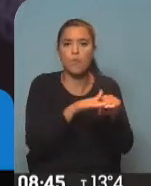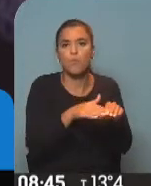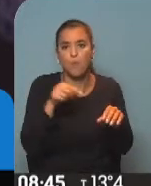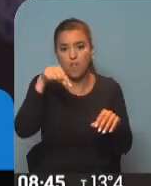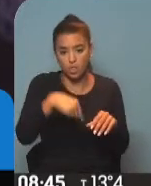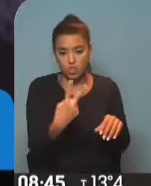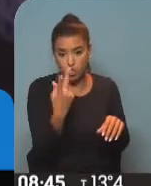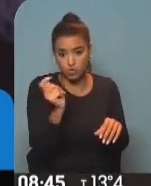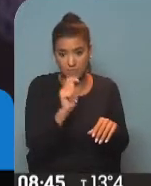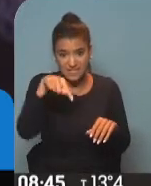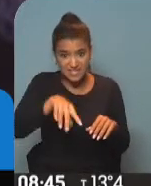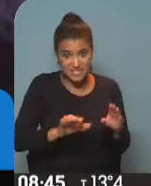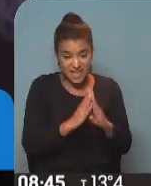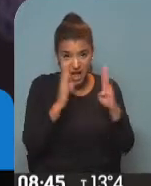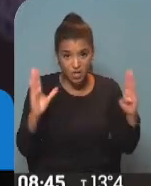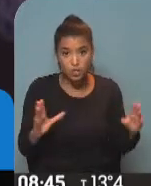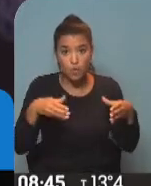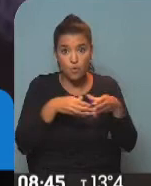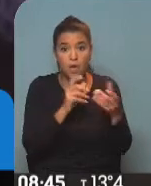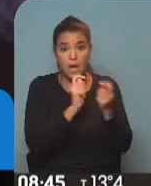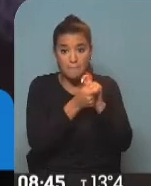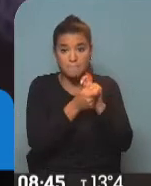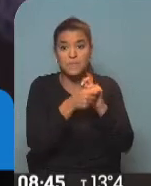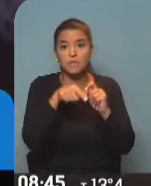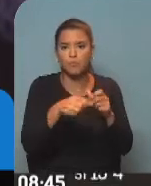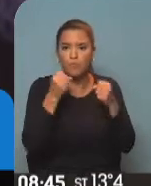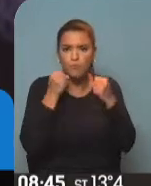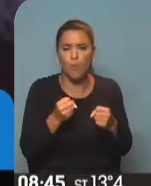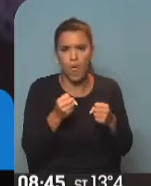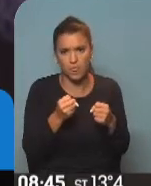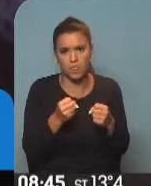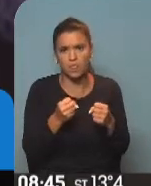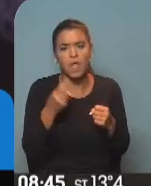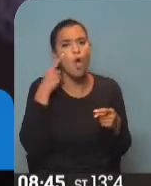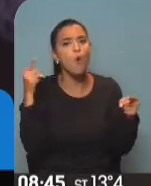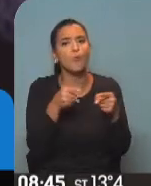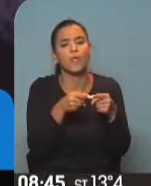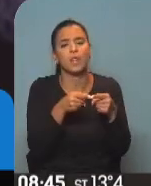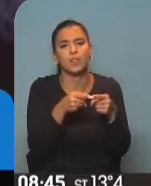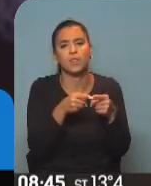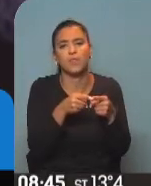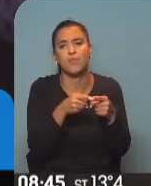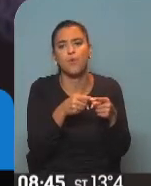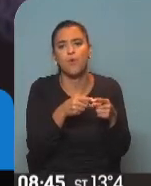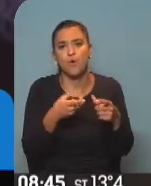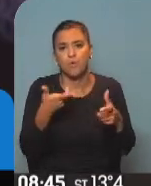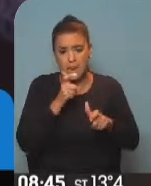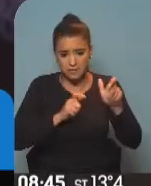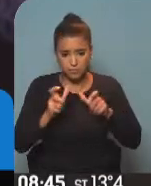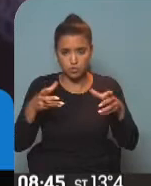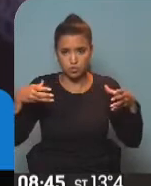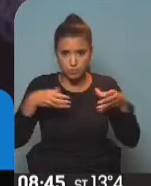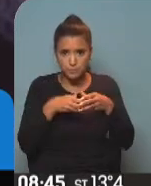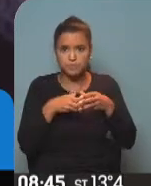meses yo te diría que cambiemos hoy se encuentra muy sólido con intención de todos aquellos que formamos parte de